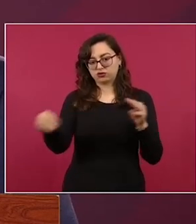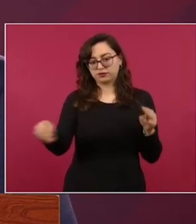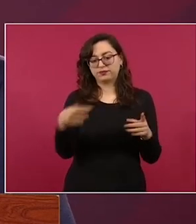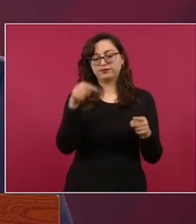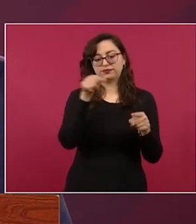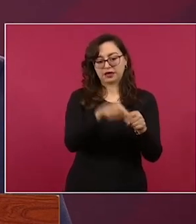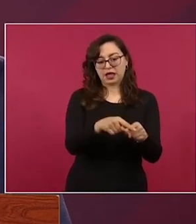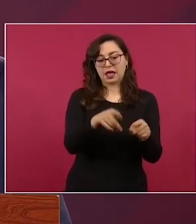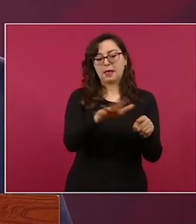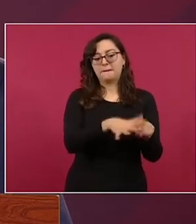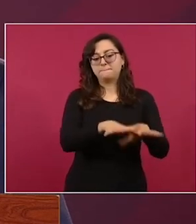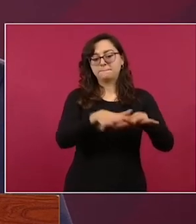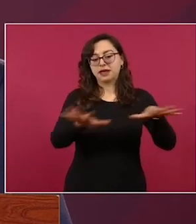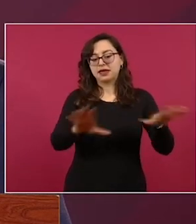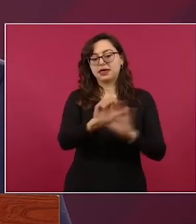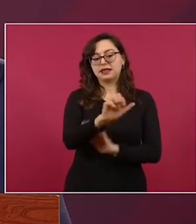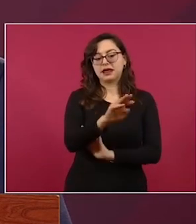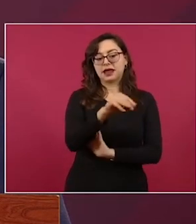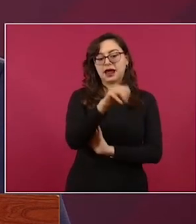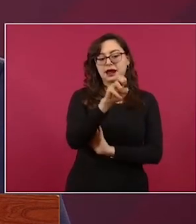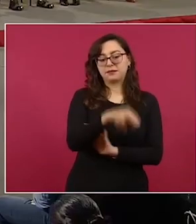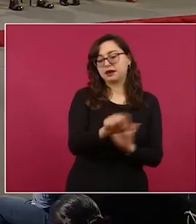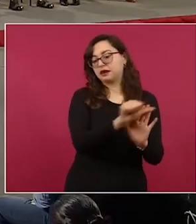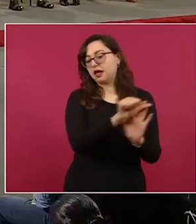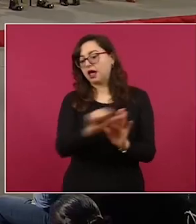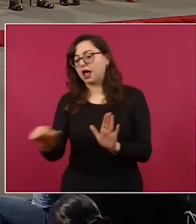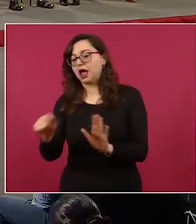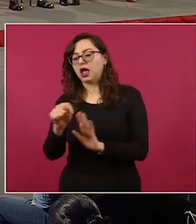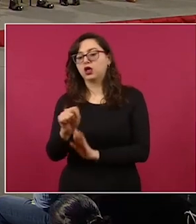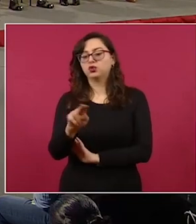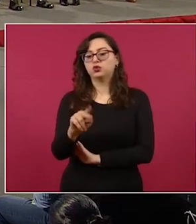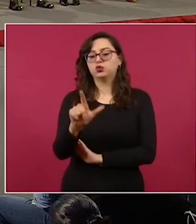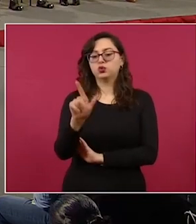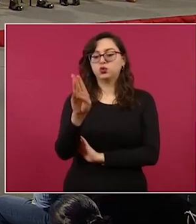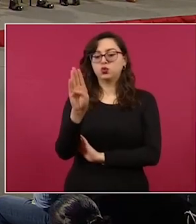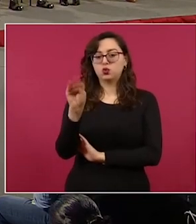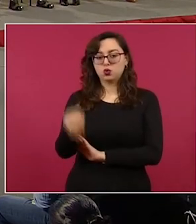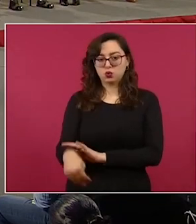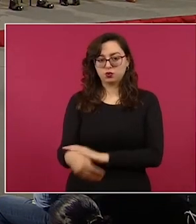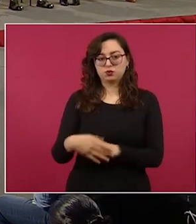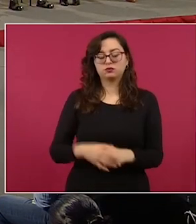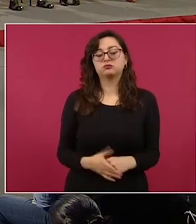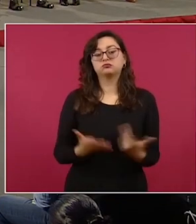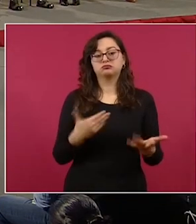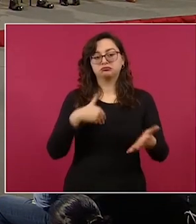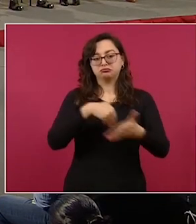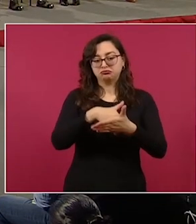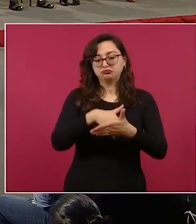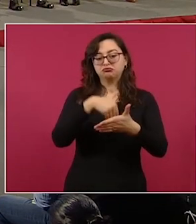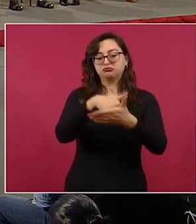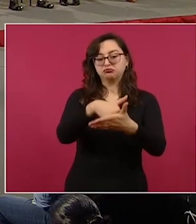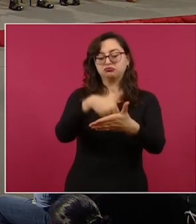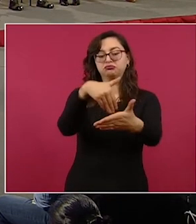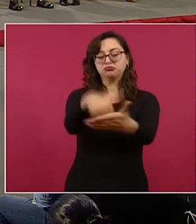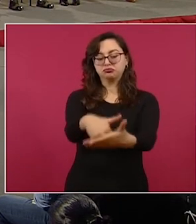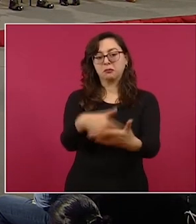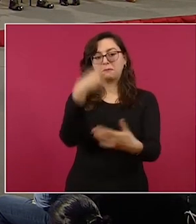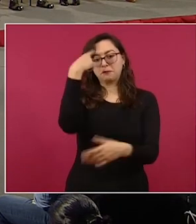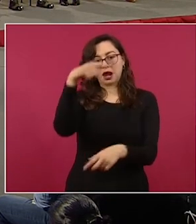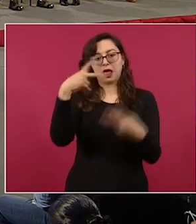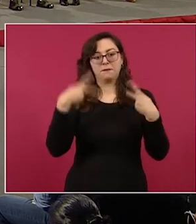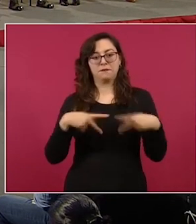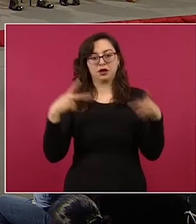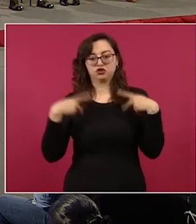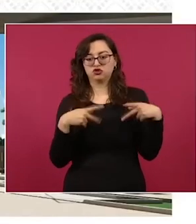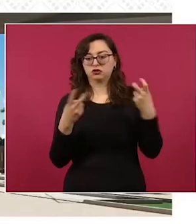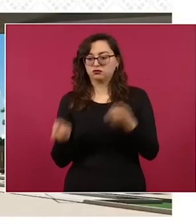Maya contará con estaciones para el ascenso y descenso de pasajeros en la estación de Playa del Carmen y en la